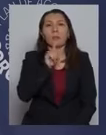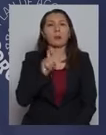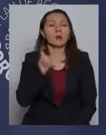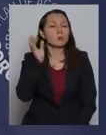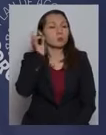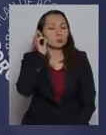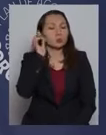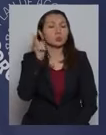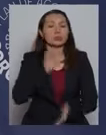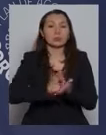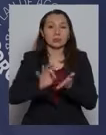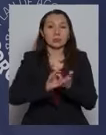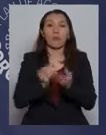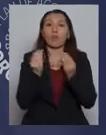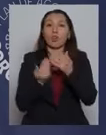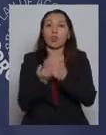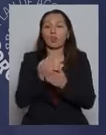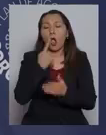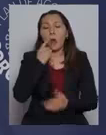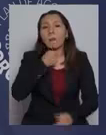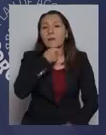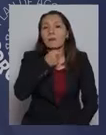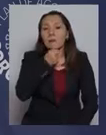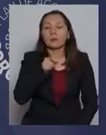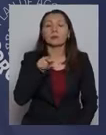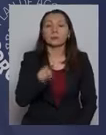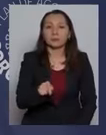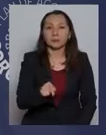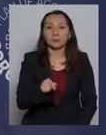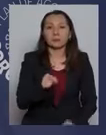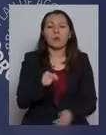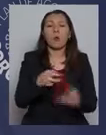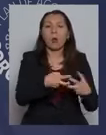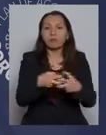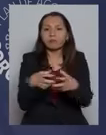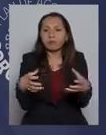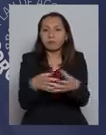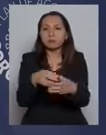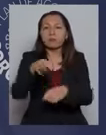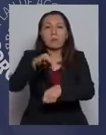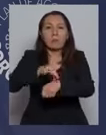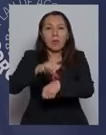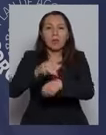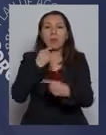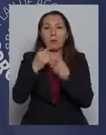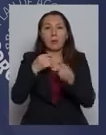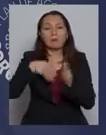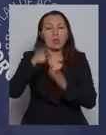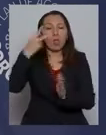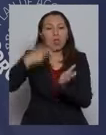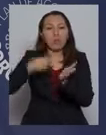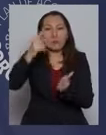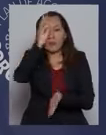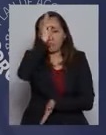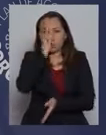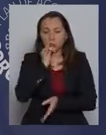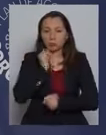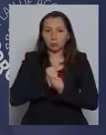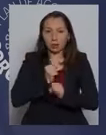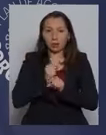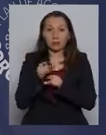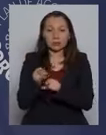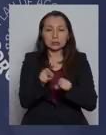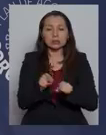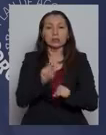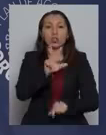Subsecretaria, ¿cómo está? Buenos días. Preguntarle por una encuesta que hizo el Colegio Médico realizada a más de 2.000 funcionarios de la salud.